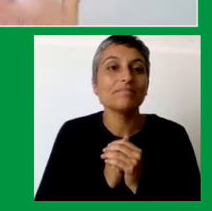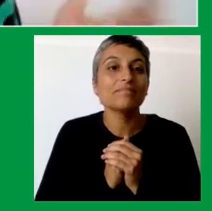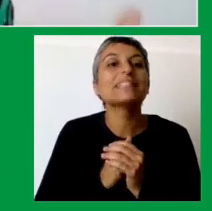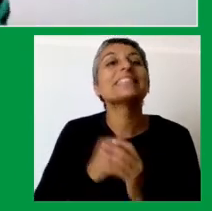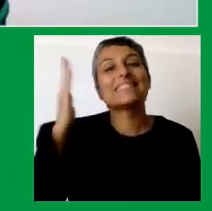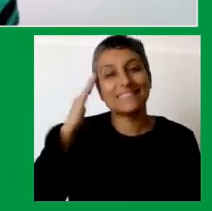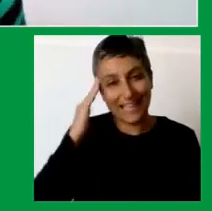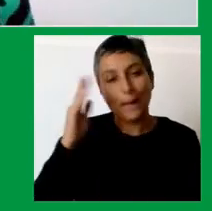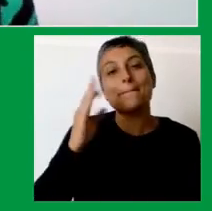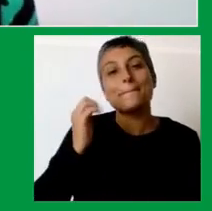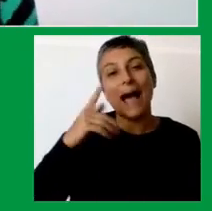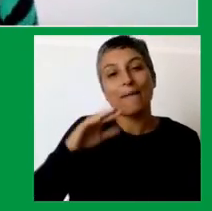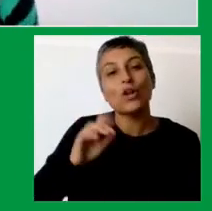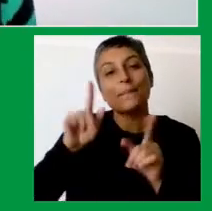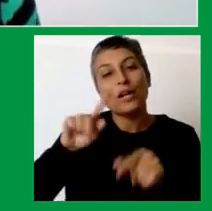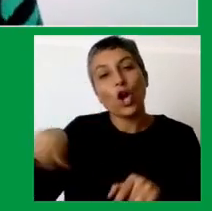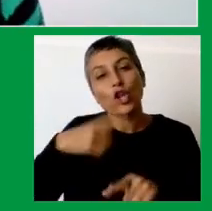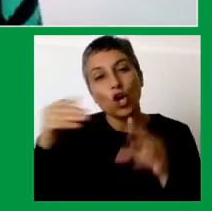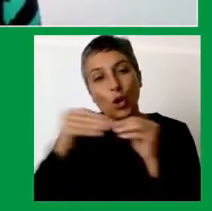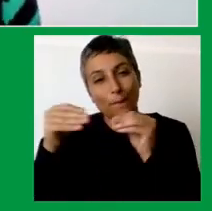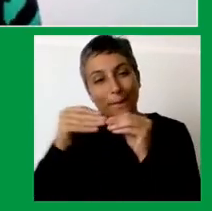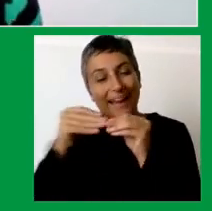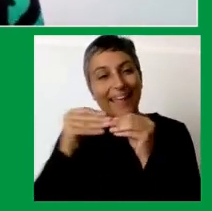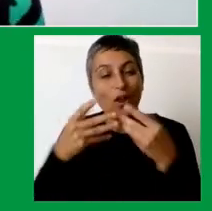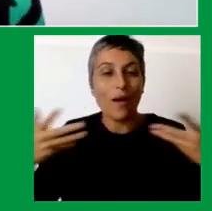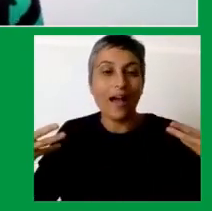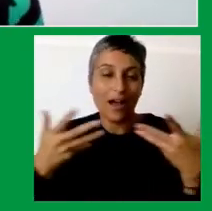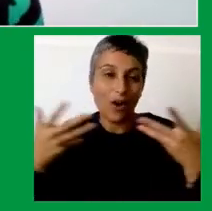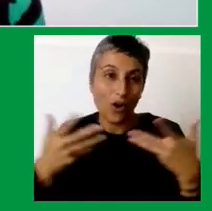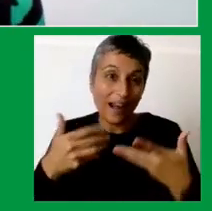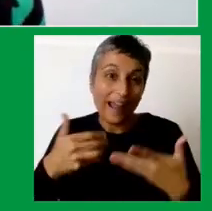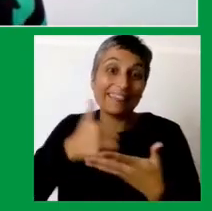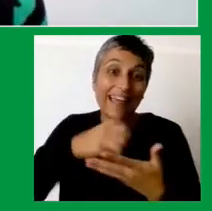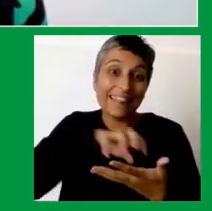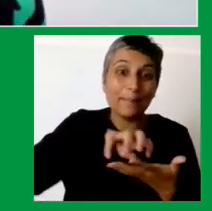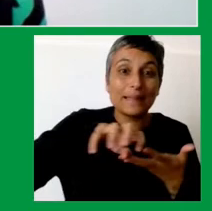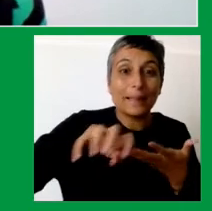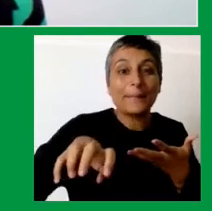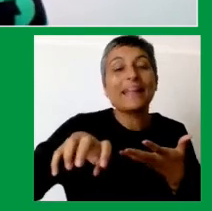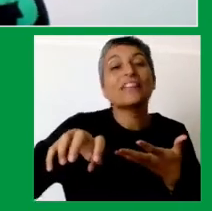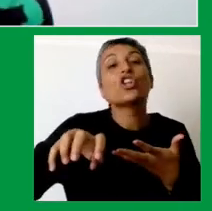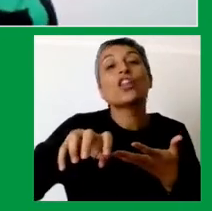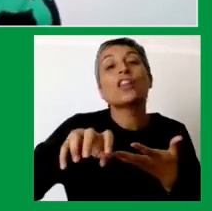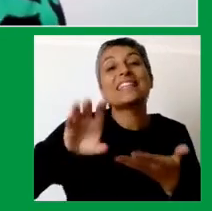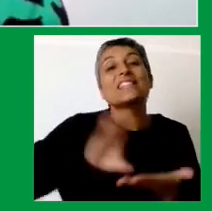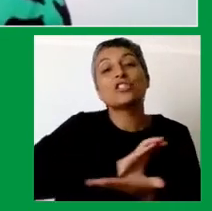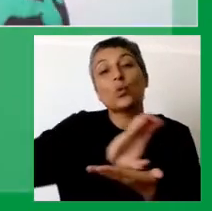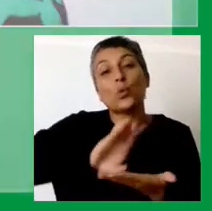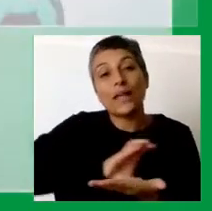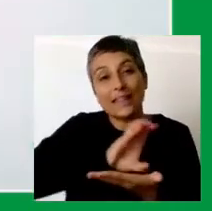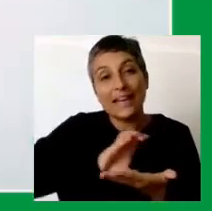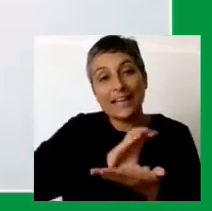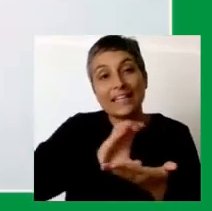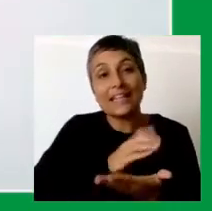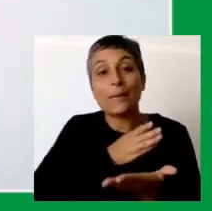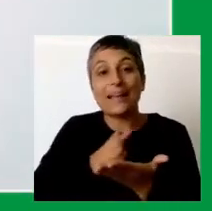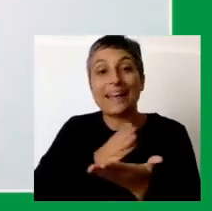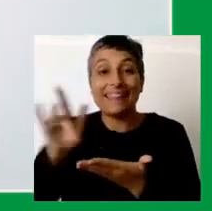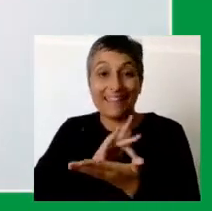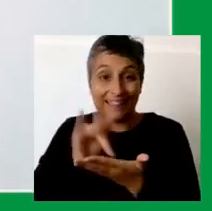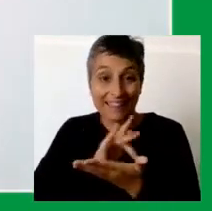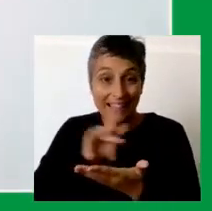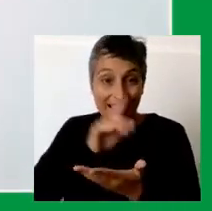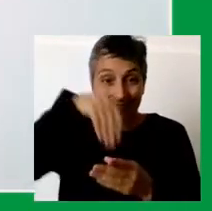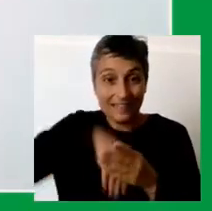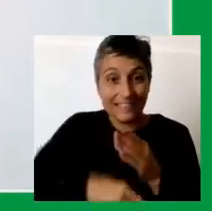está ahí y otros compañeros y compañeras del Departamento de Ciudadanía y Bienestar Digital.